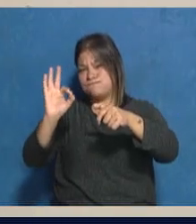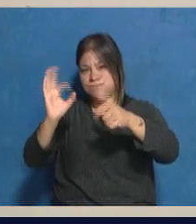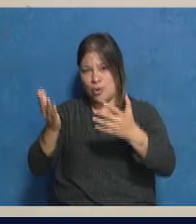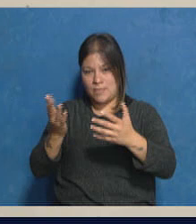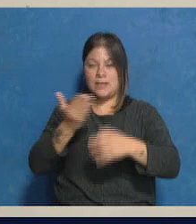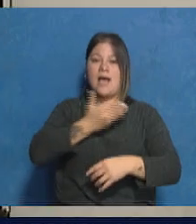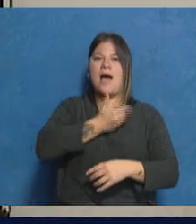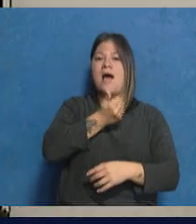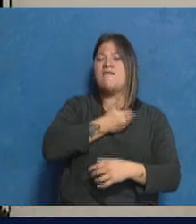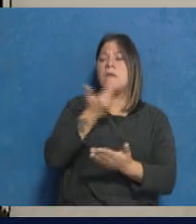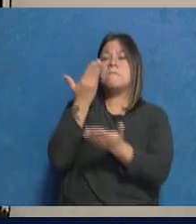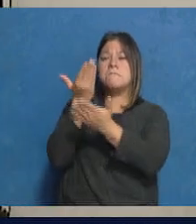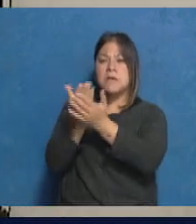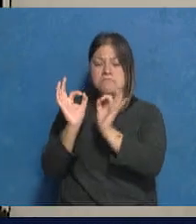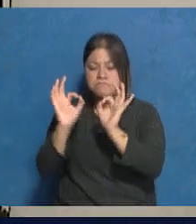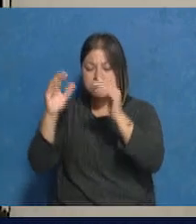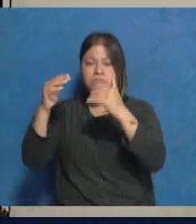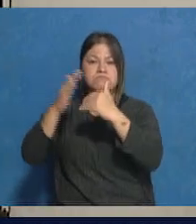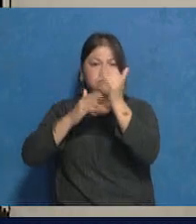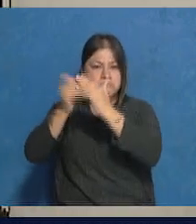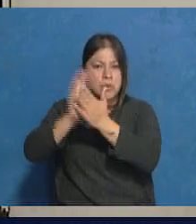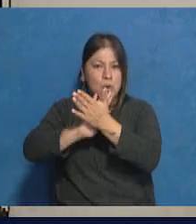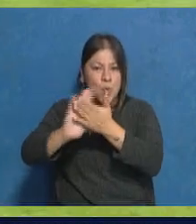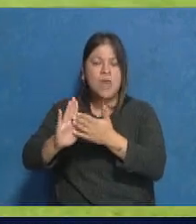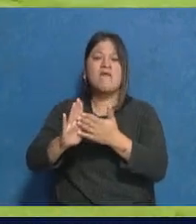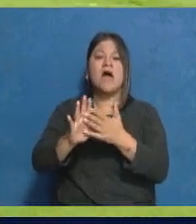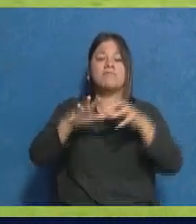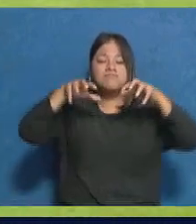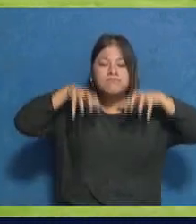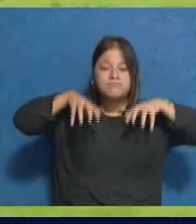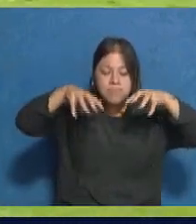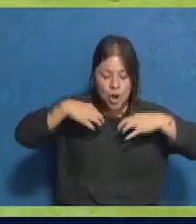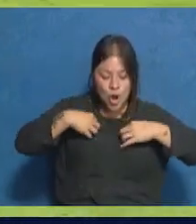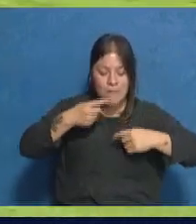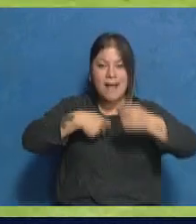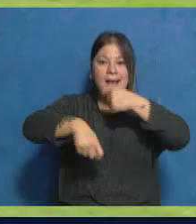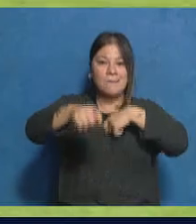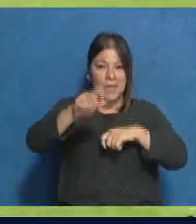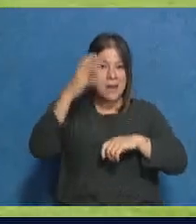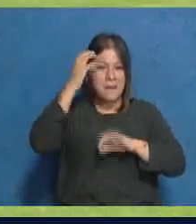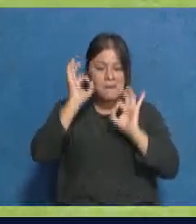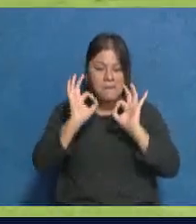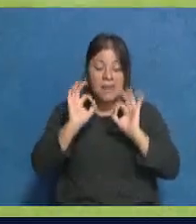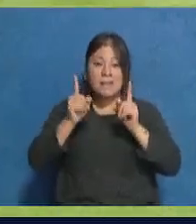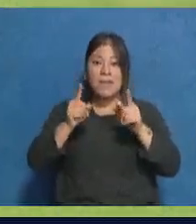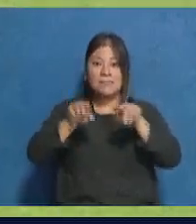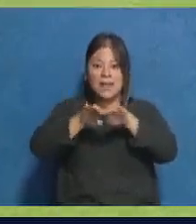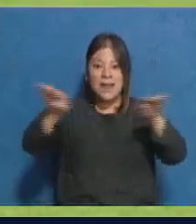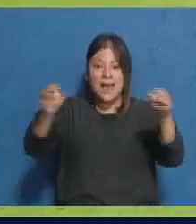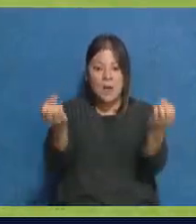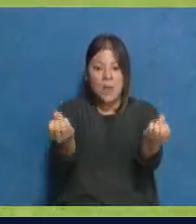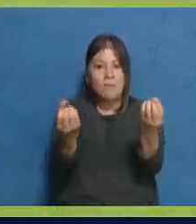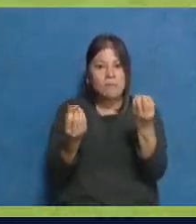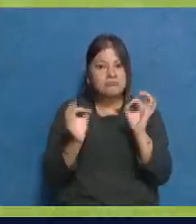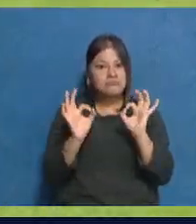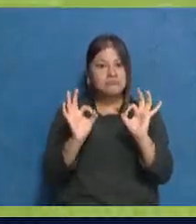la AFA, con infraestructura muy nueva, los vestuarios, también el campo de juego, que es un lujo y que ha sido resembrado hace algunos días. Bueno,